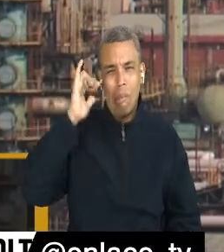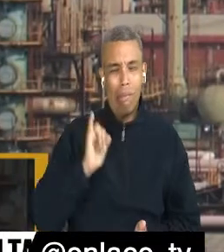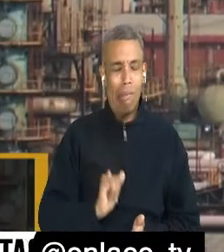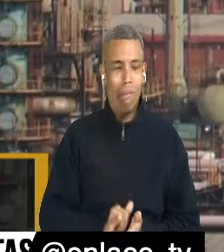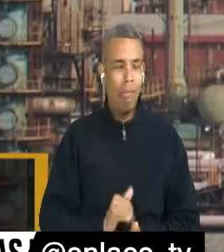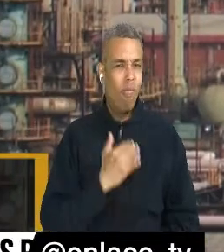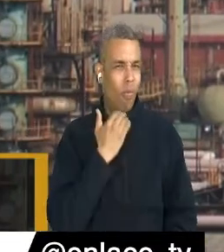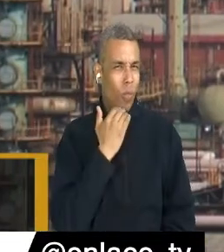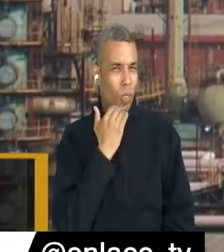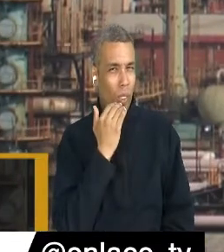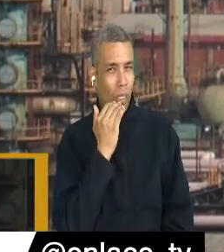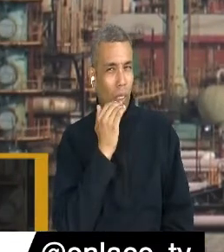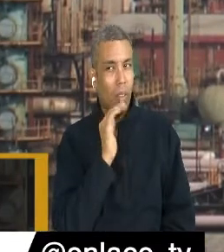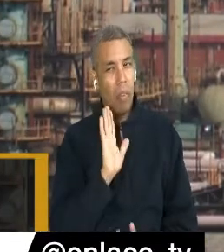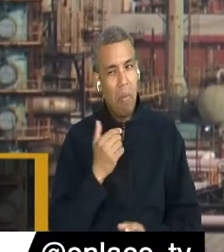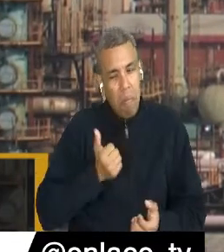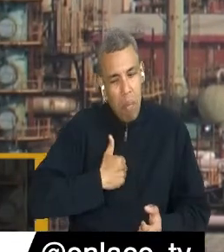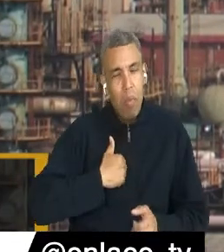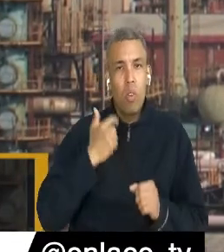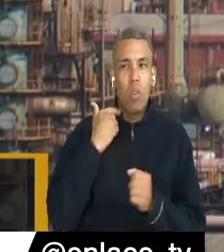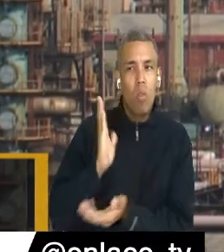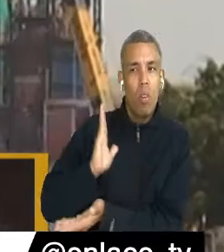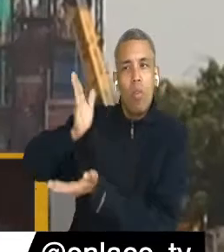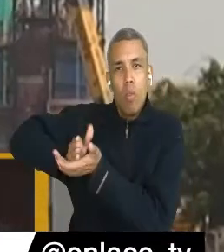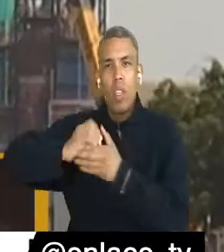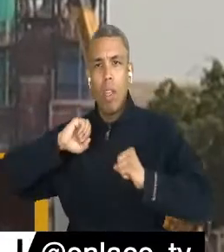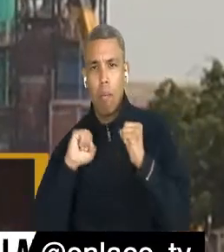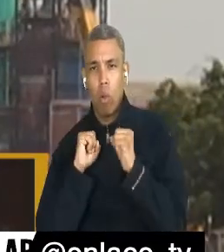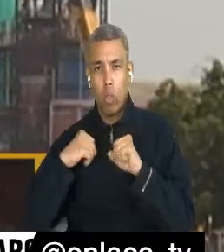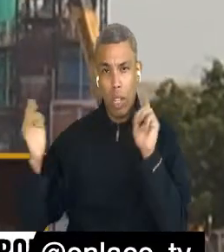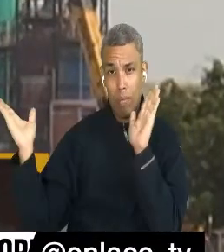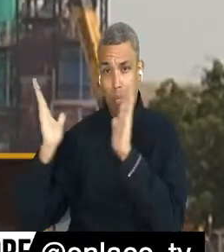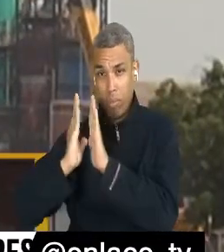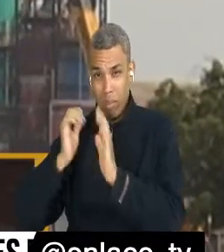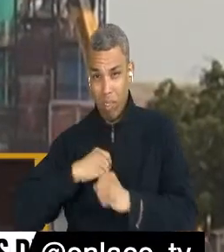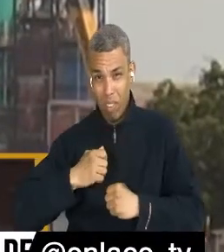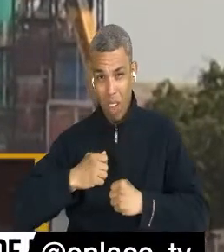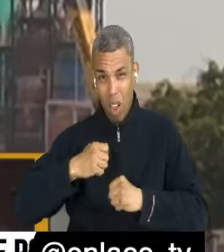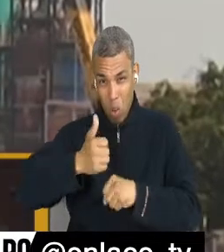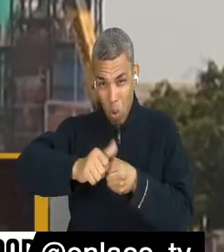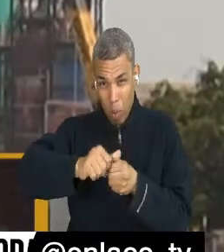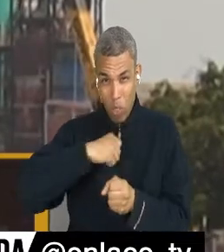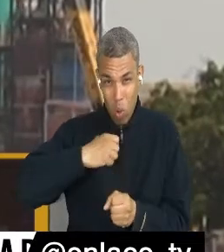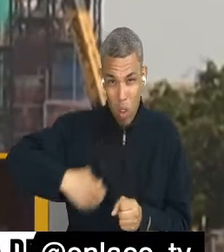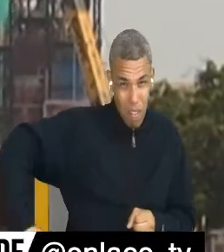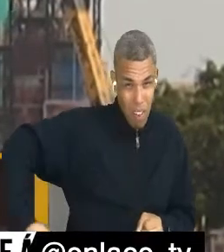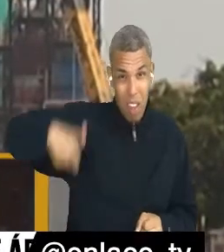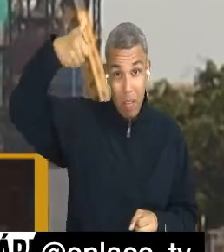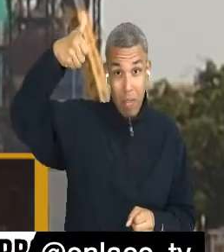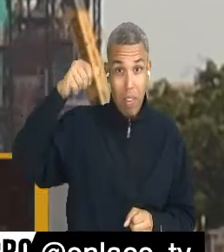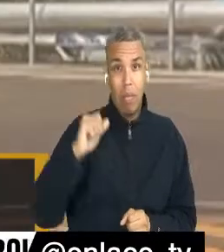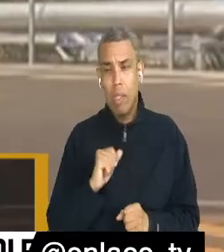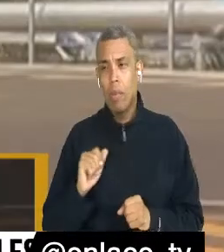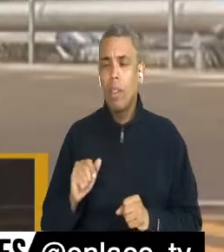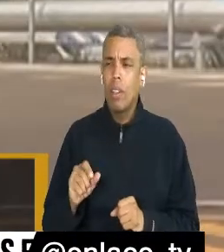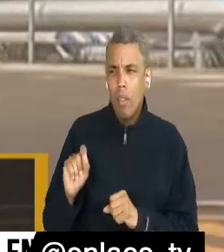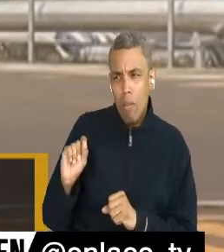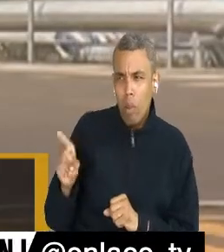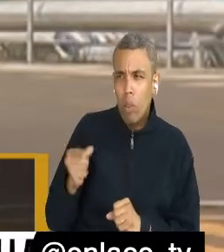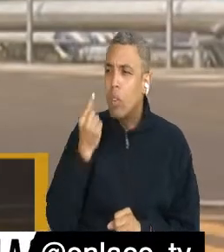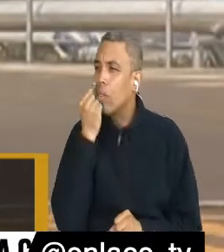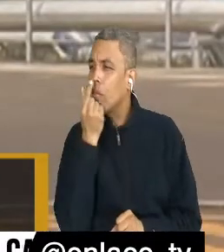manera modular? La frustración que tenemos es que lo que nos expresó ayer el